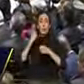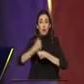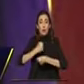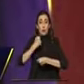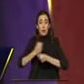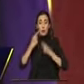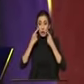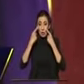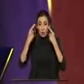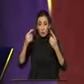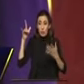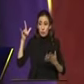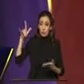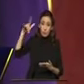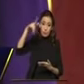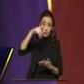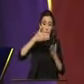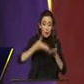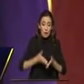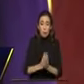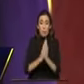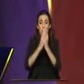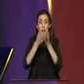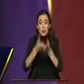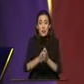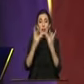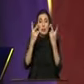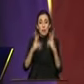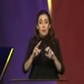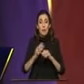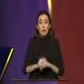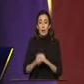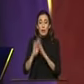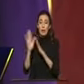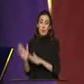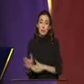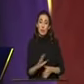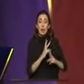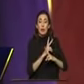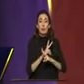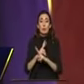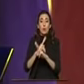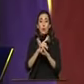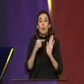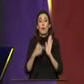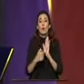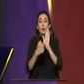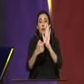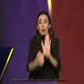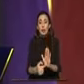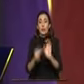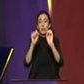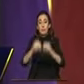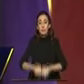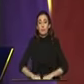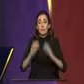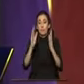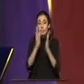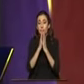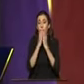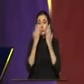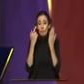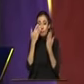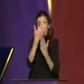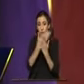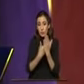de vigilancia aérea y marítima. La doctrina y política de defensa de nuestro país se actualizó en el llamado Libro Blanco de la